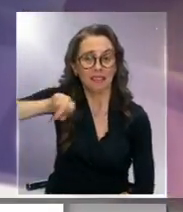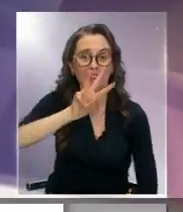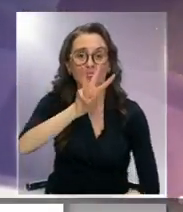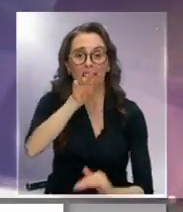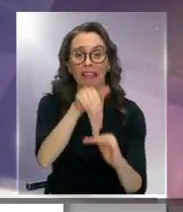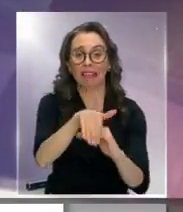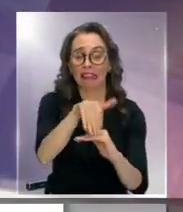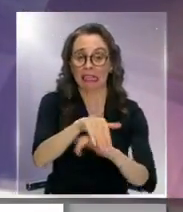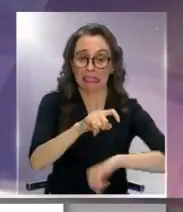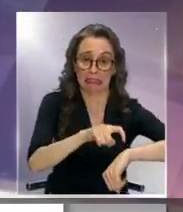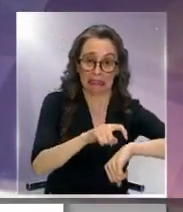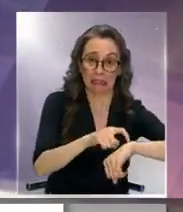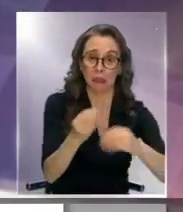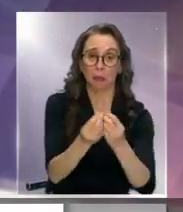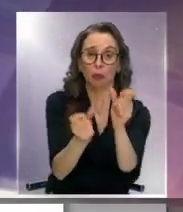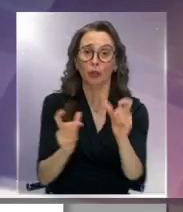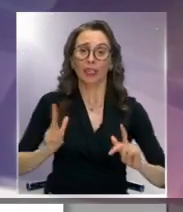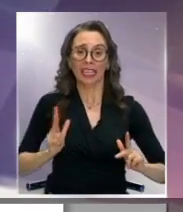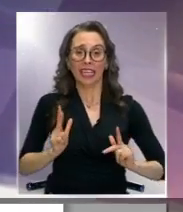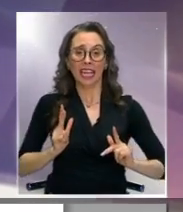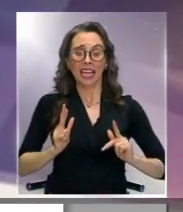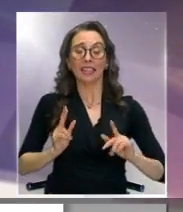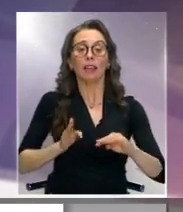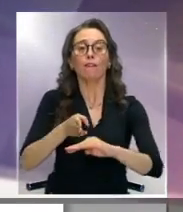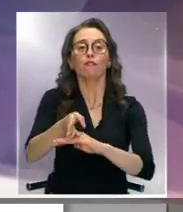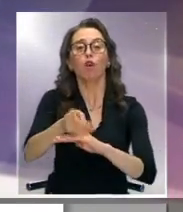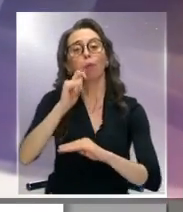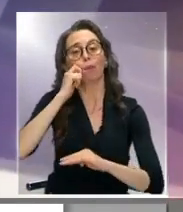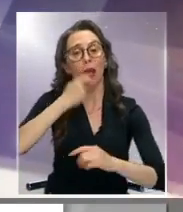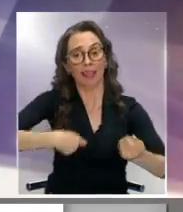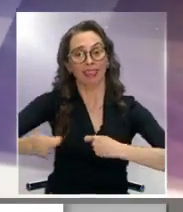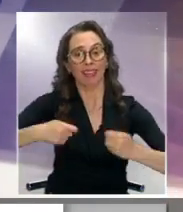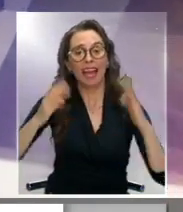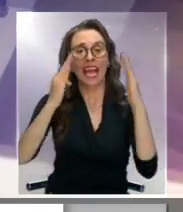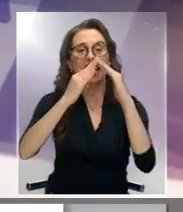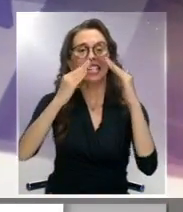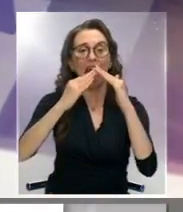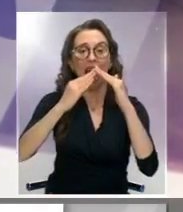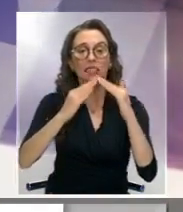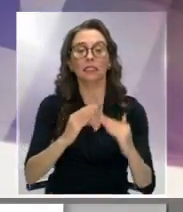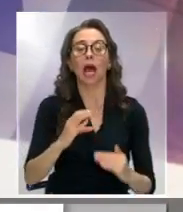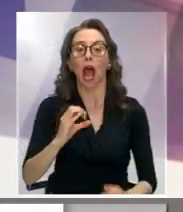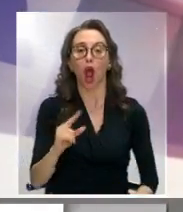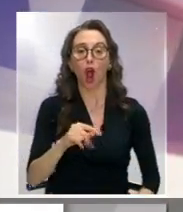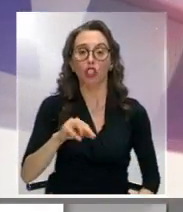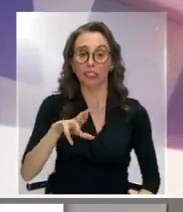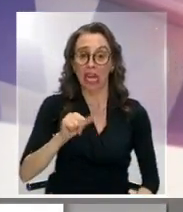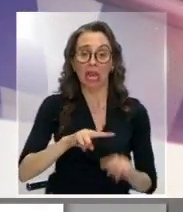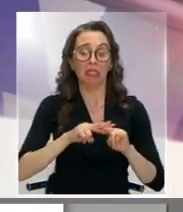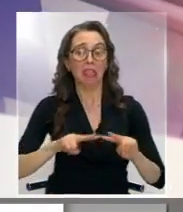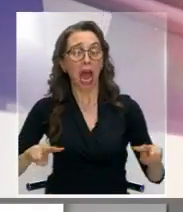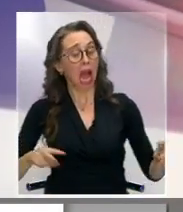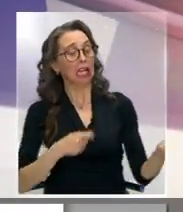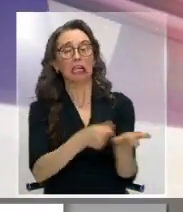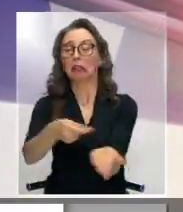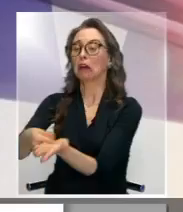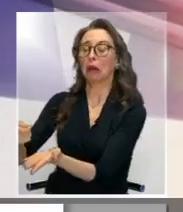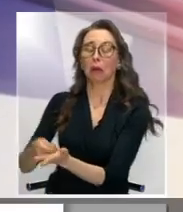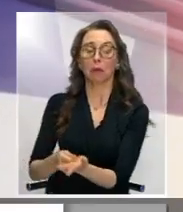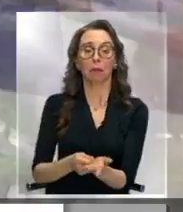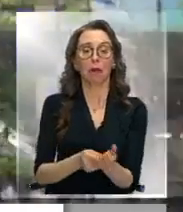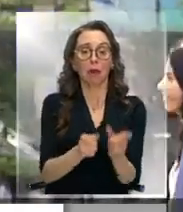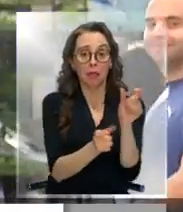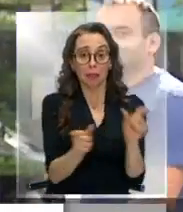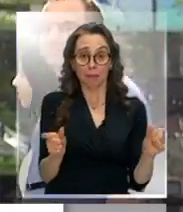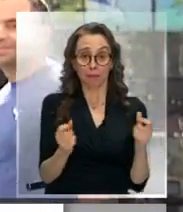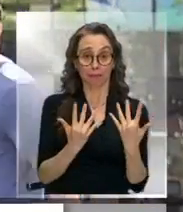tarde y cientos de clientes repletaban el Casa Costanera. Todo tranquilo hasta que un grupo de encapuchados ingresaba a la tienda Mac